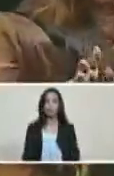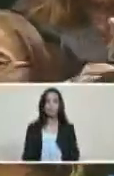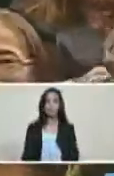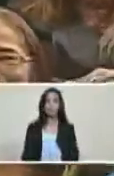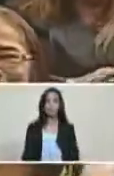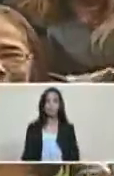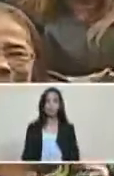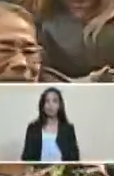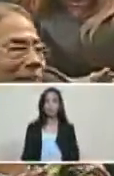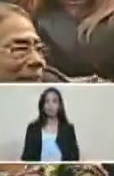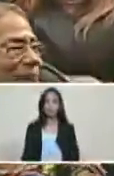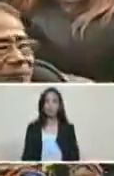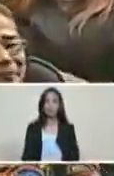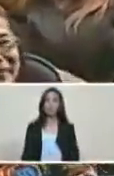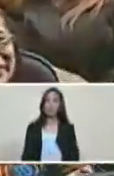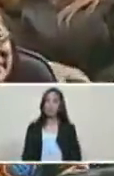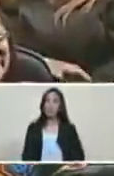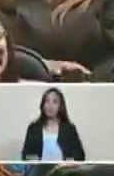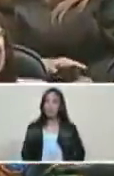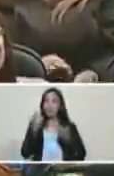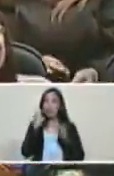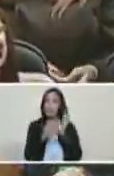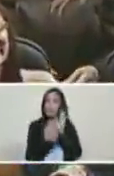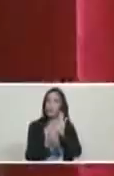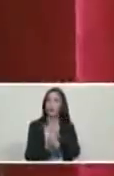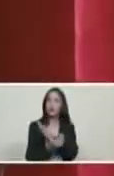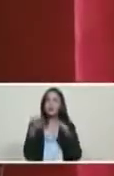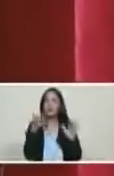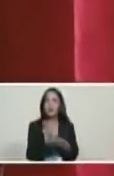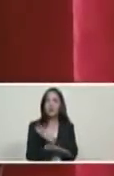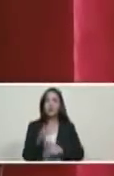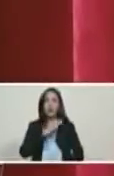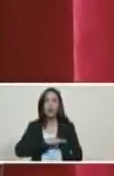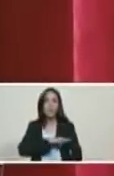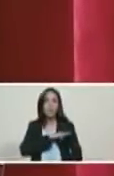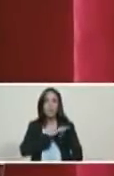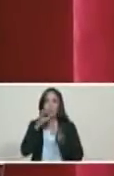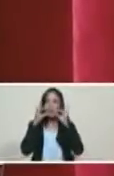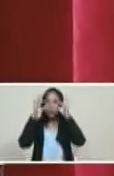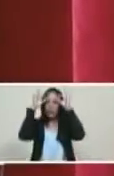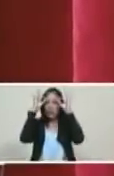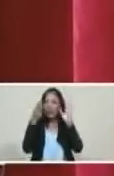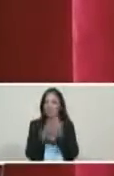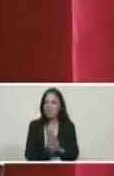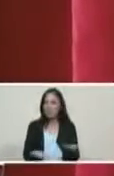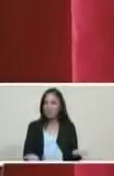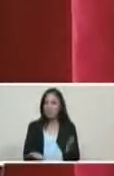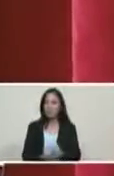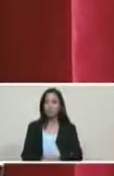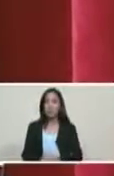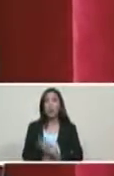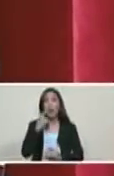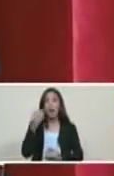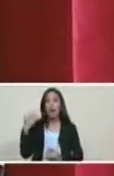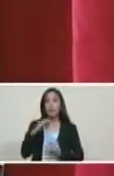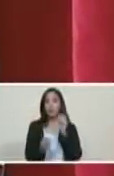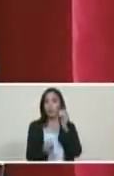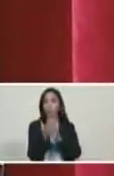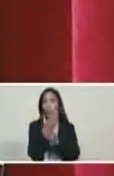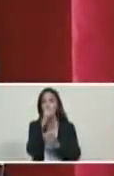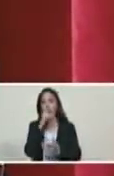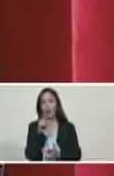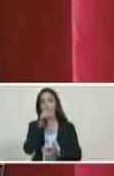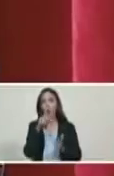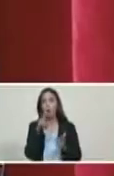Presidente, permítame darle un parte de la micromisión Simón Rodríguez. La misión Simón Rodríguez fue creada en el